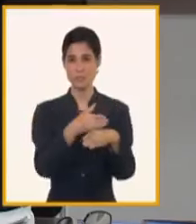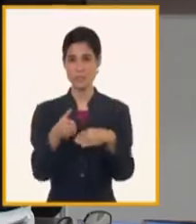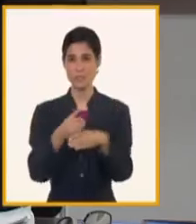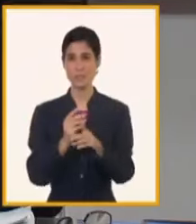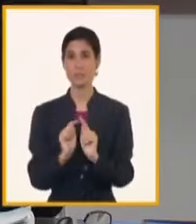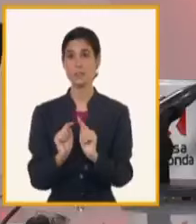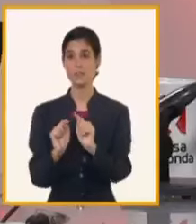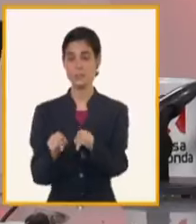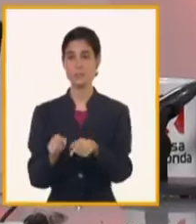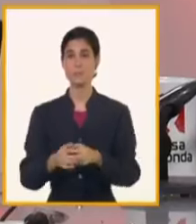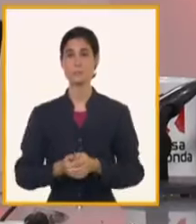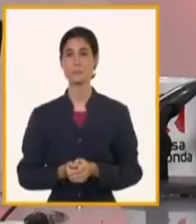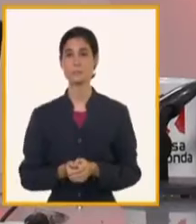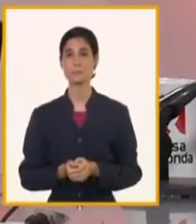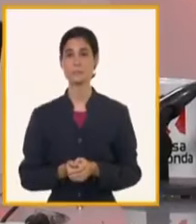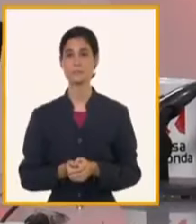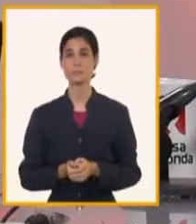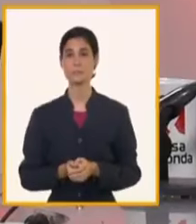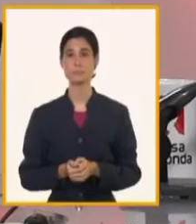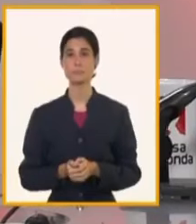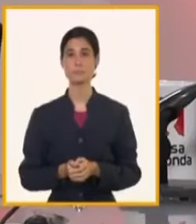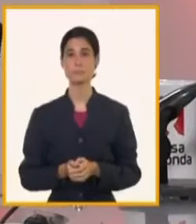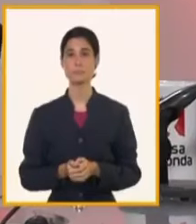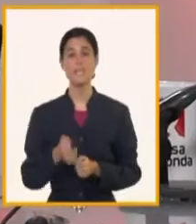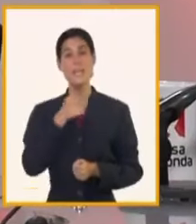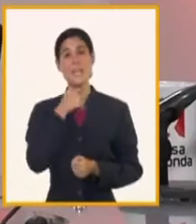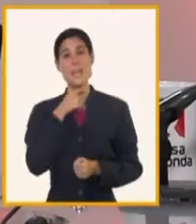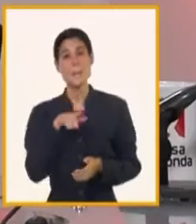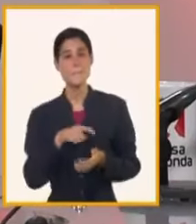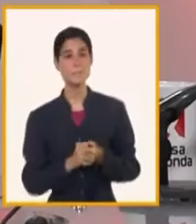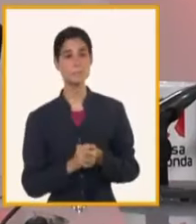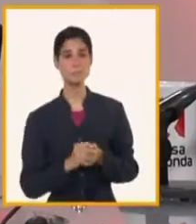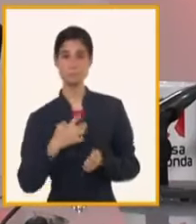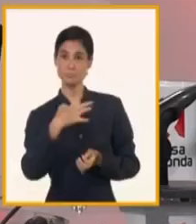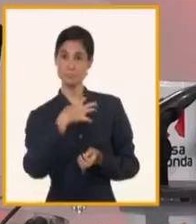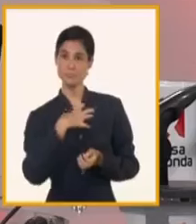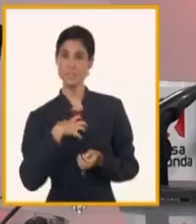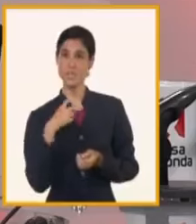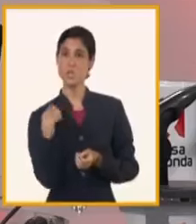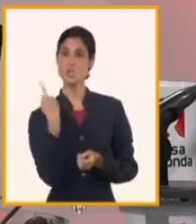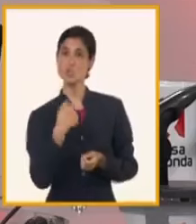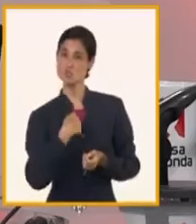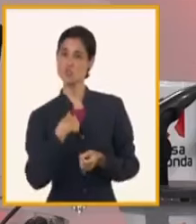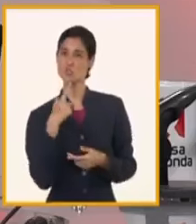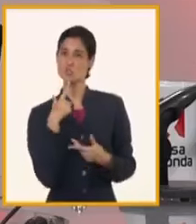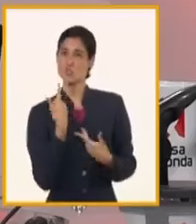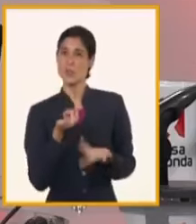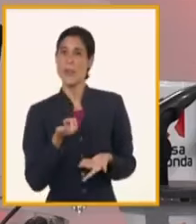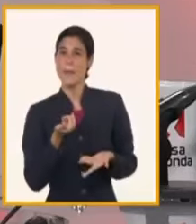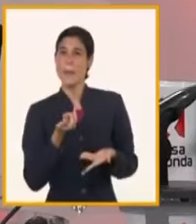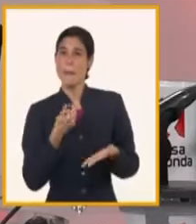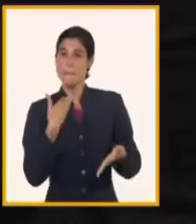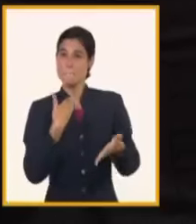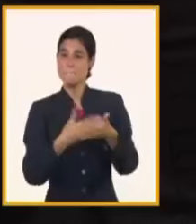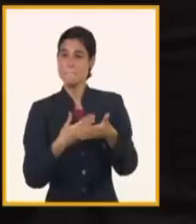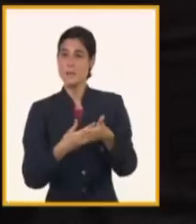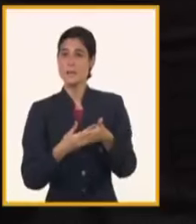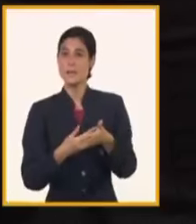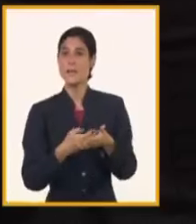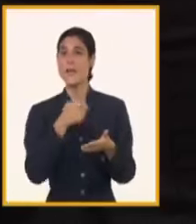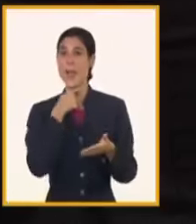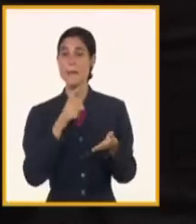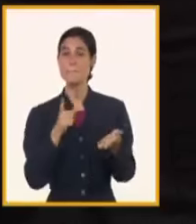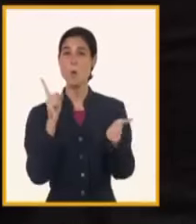lo tiene ahora Usted dijo eh si tuviéramos plantas de reservas que ahora no tenemos es decir no tenemos